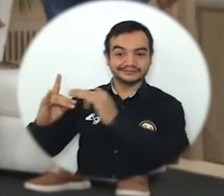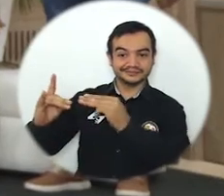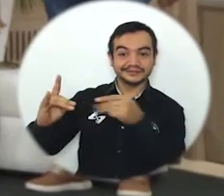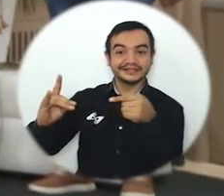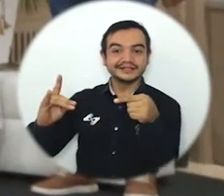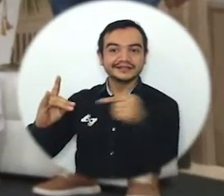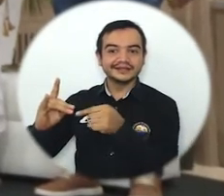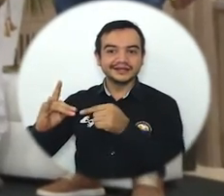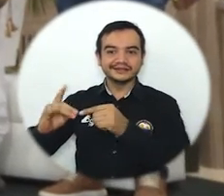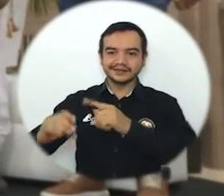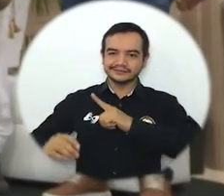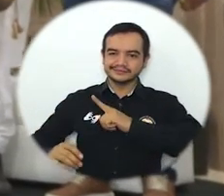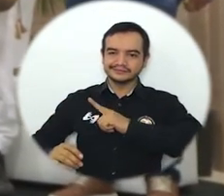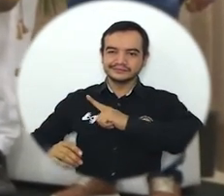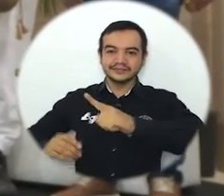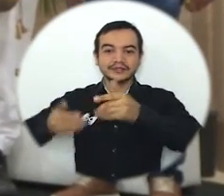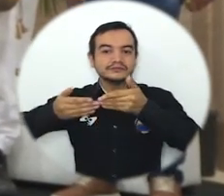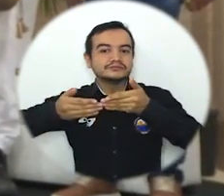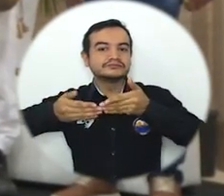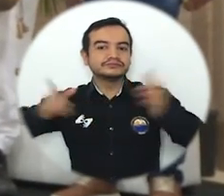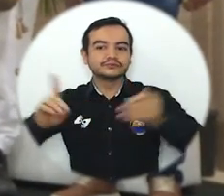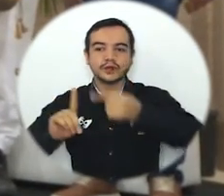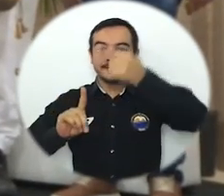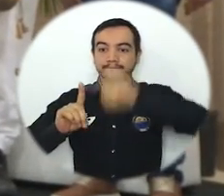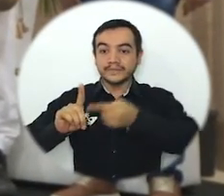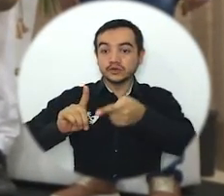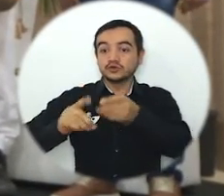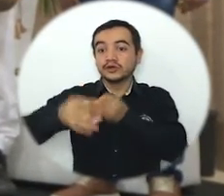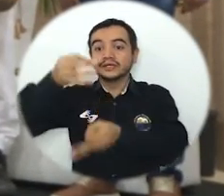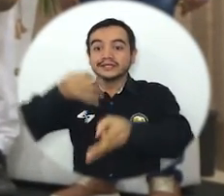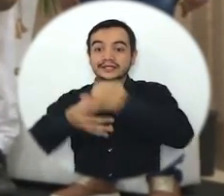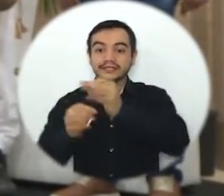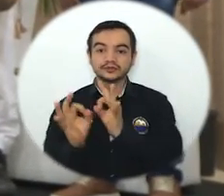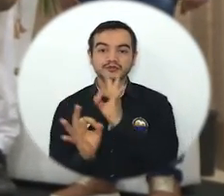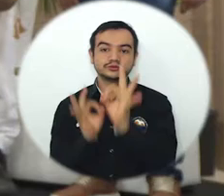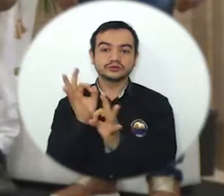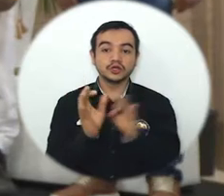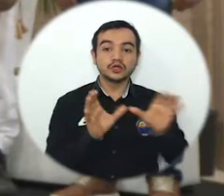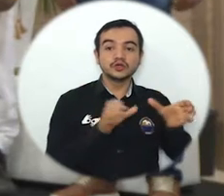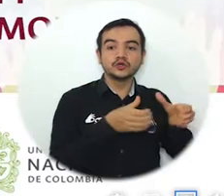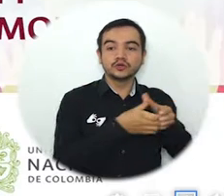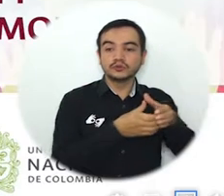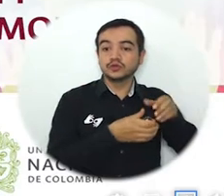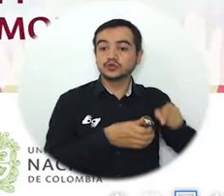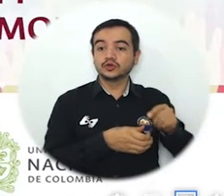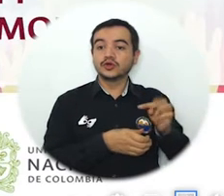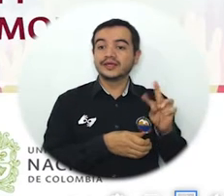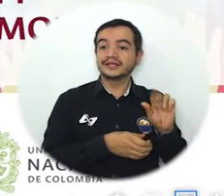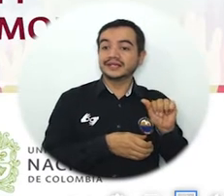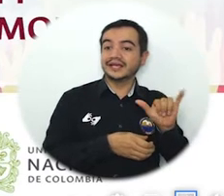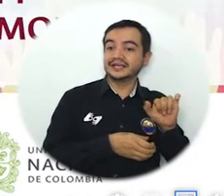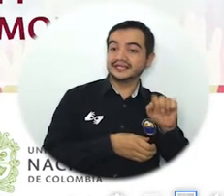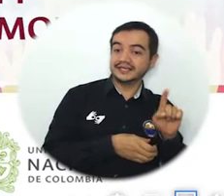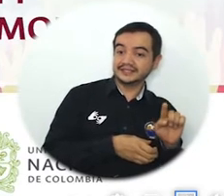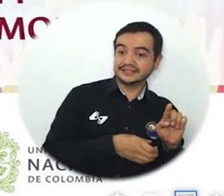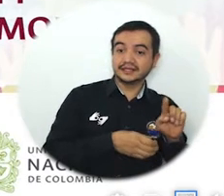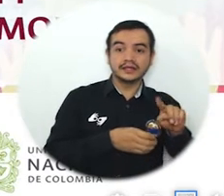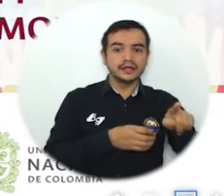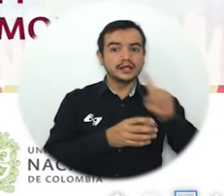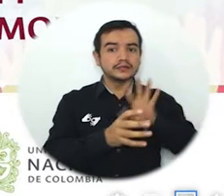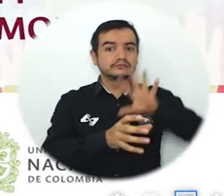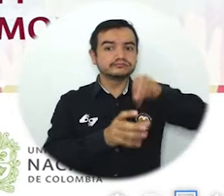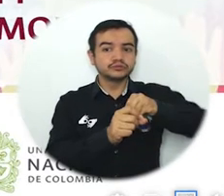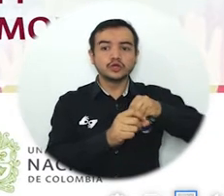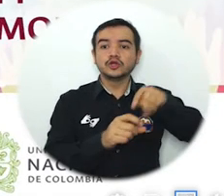La Universidad del Magdalena lideró el lanzamiento del mes de las transiciones sustentables del Centro TRAIEX, siendo uno de los socios principales